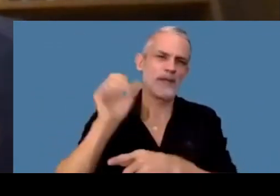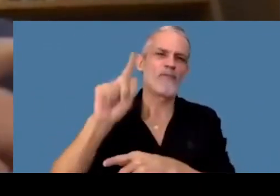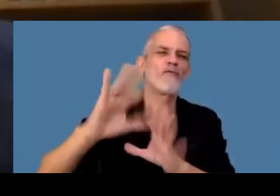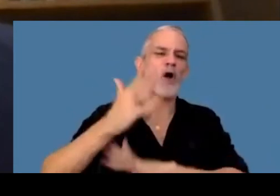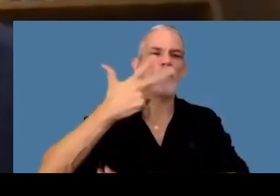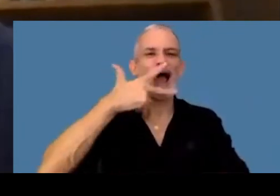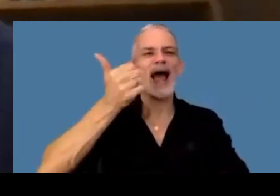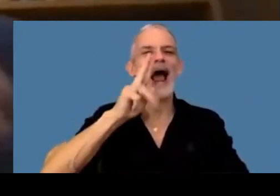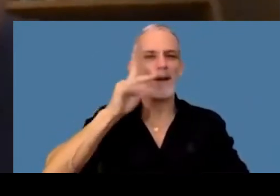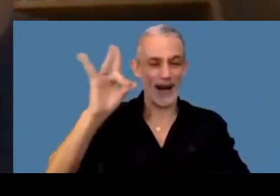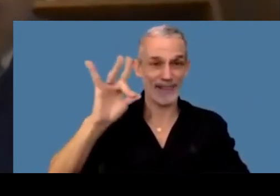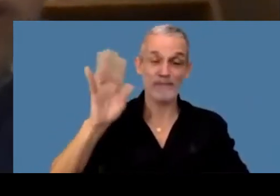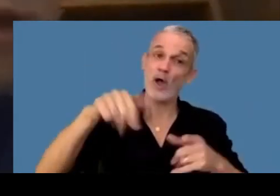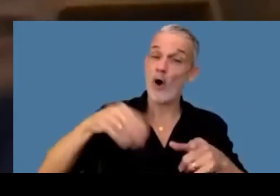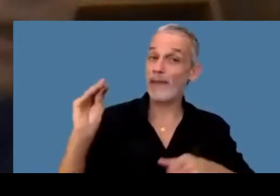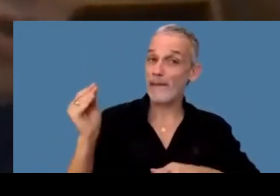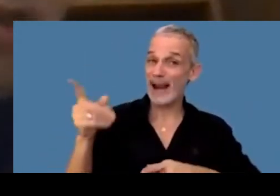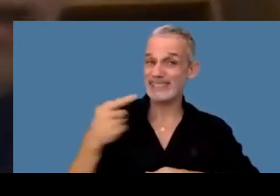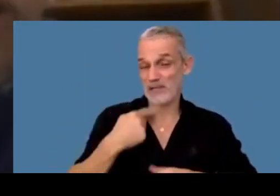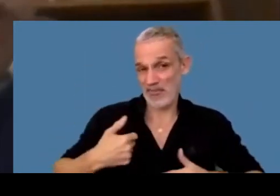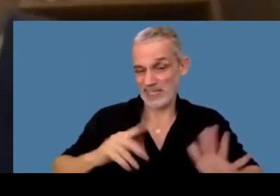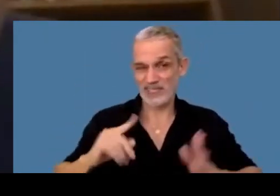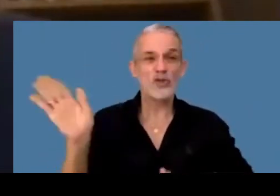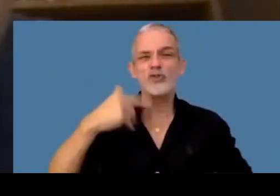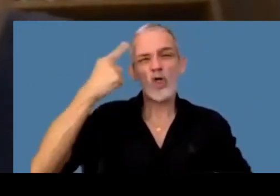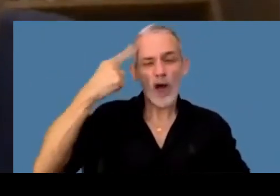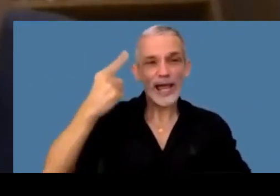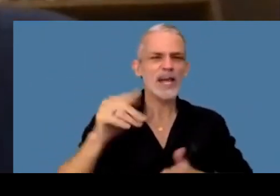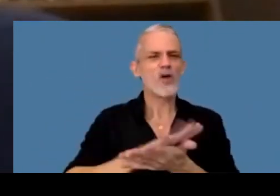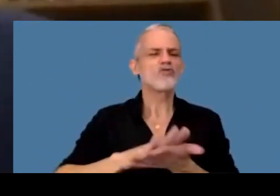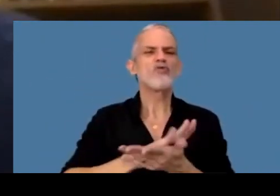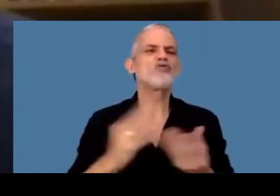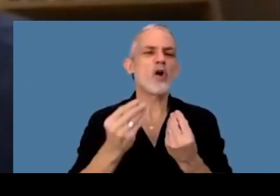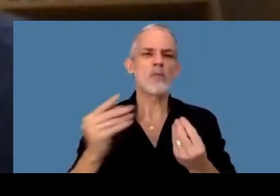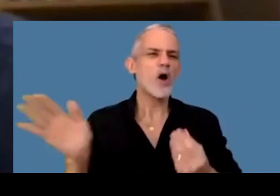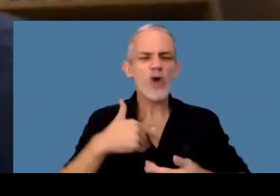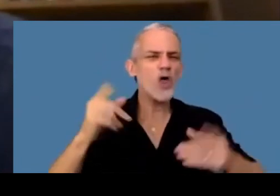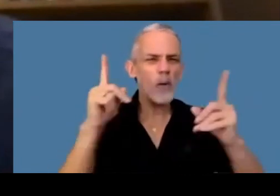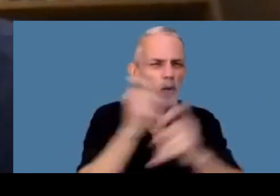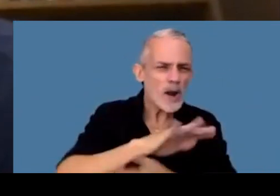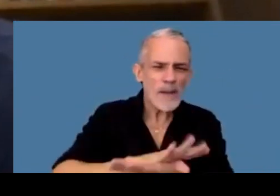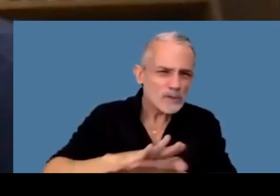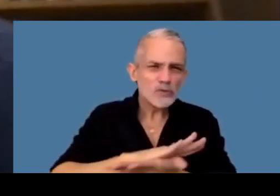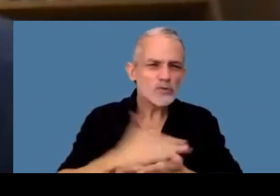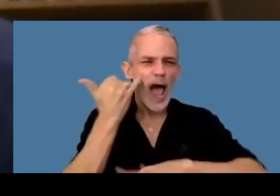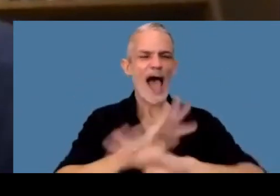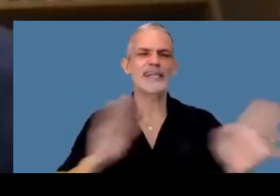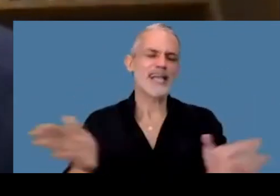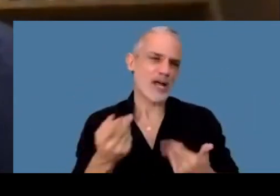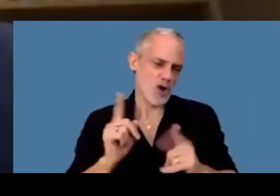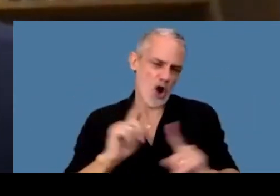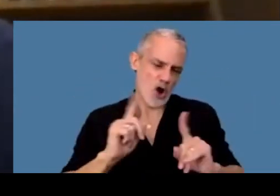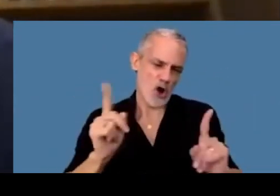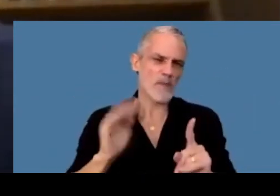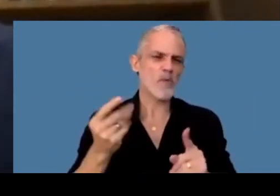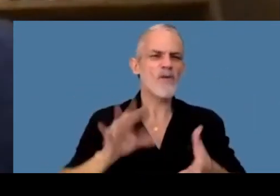de Brasil me decían eso, porque todo el mundo cree que todo se resuelve. No todos los conflictos se resuelven, porque no hay un arte para